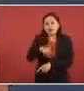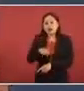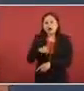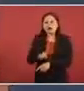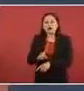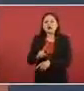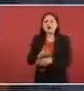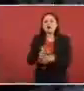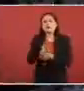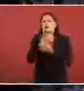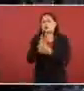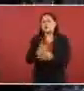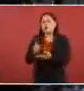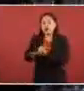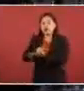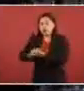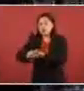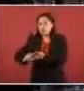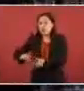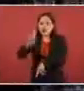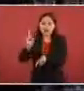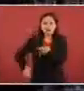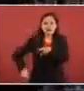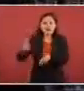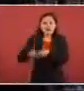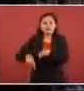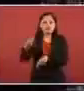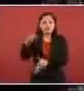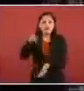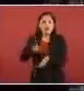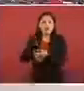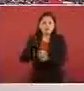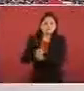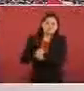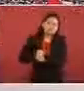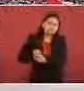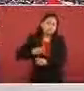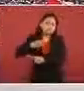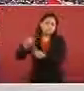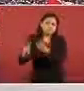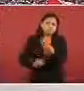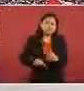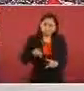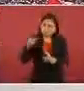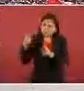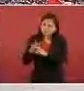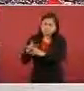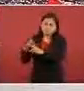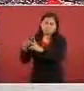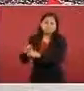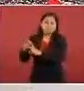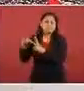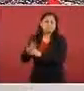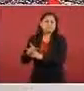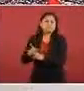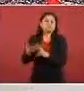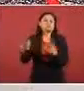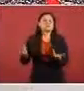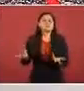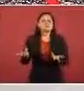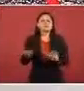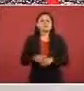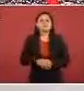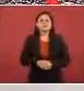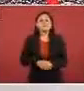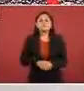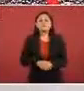con ajusticiamientos, masacres o exterminio. En el alto mando